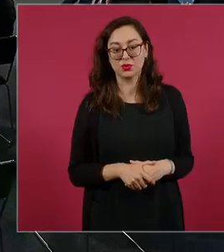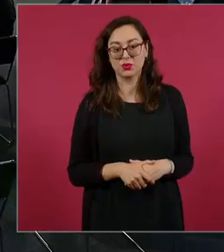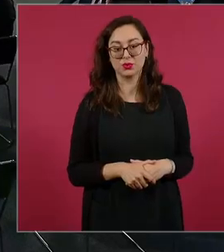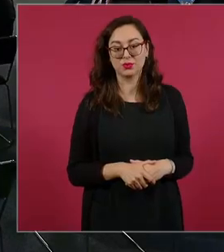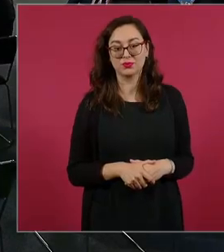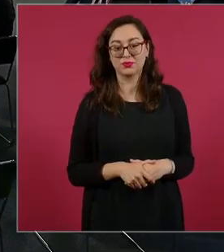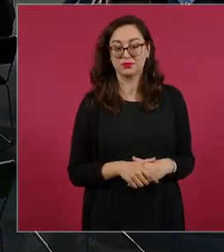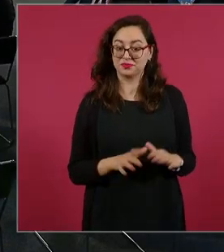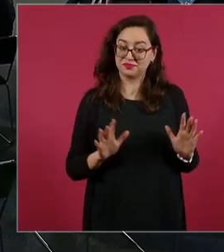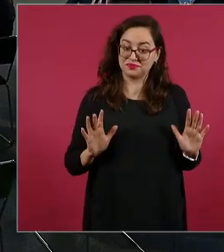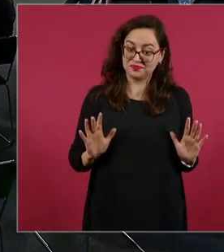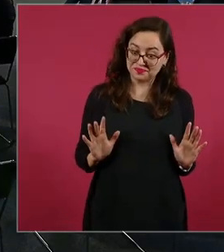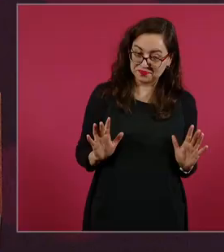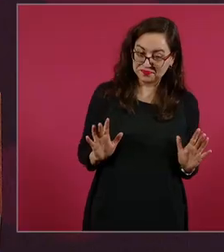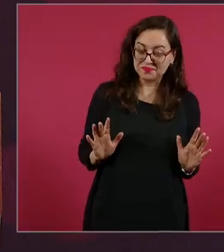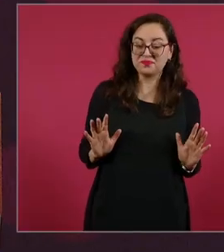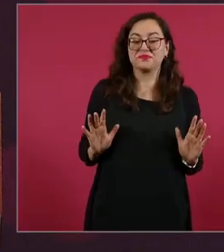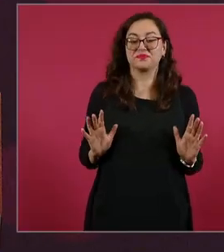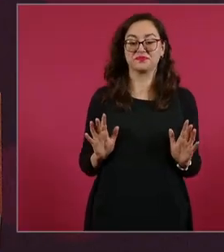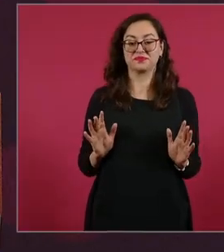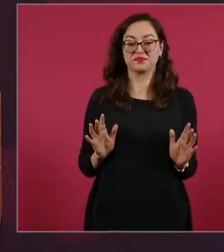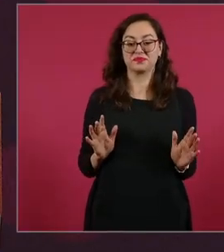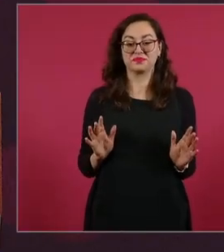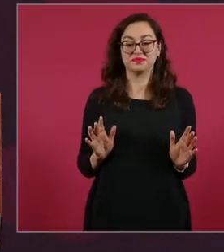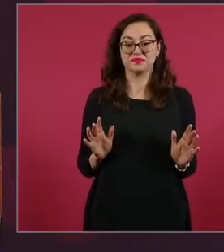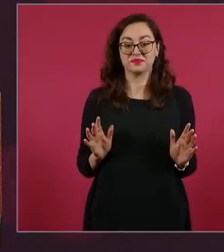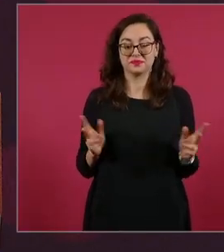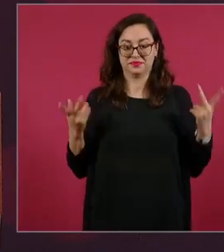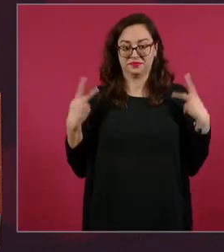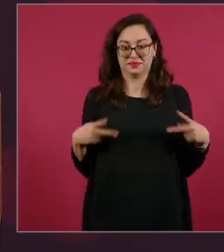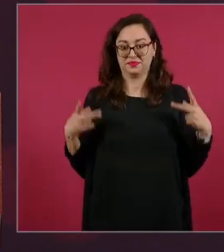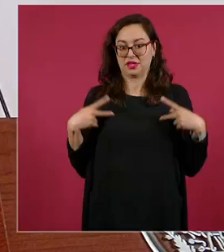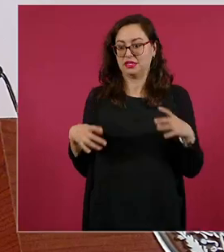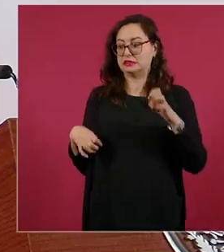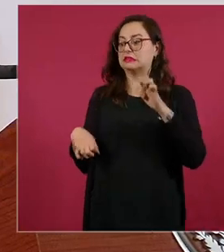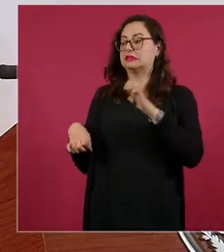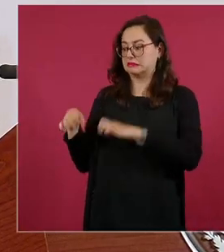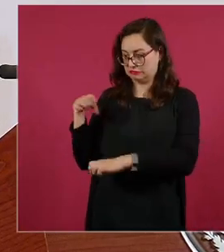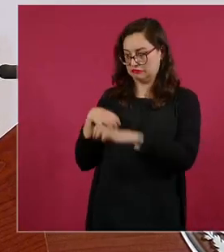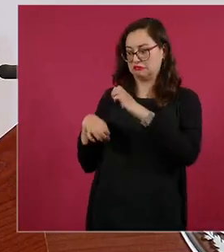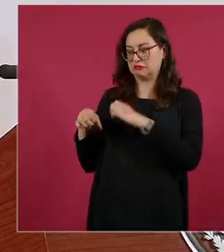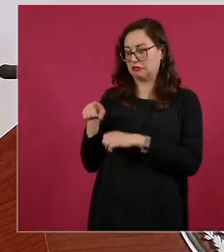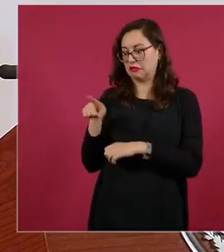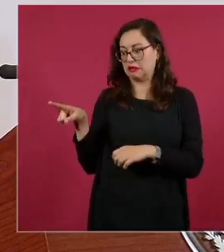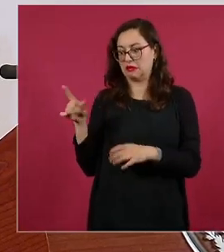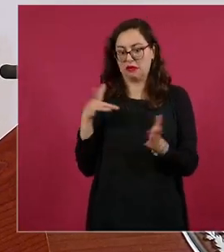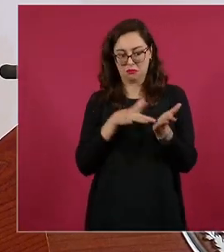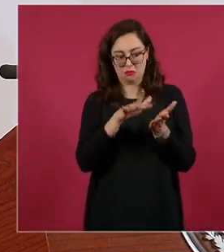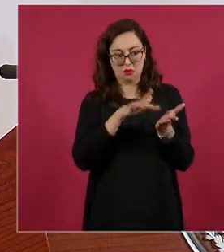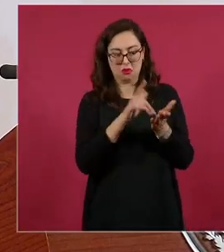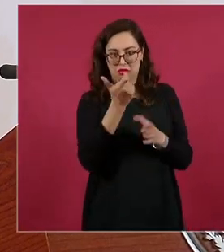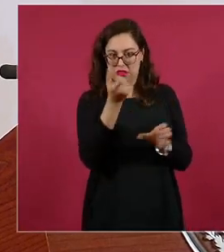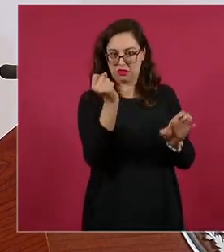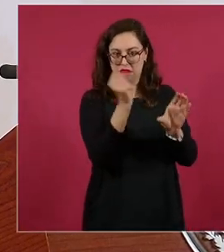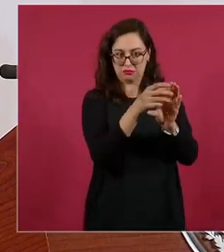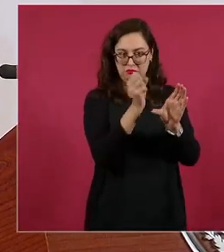Cuando Menos A los Que Le dieron Dinero Les Debería De Dar Un Informe